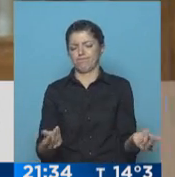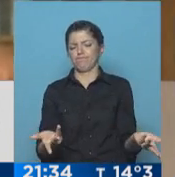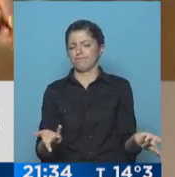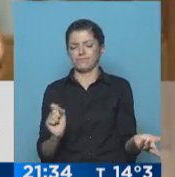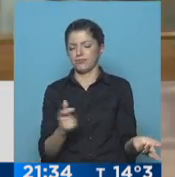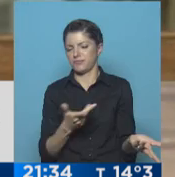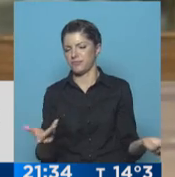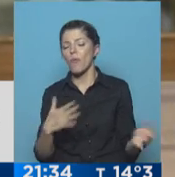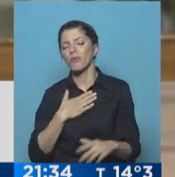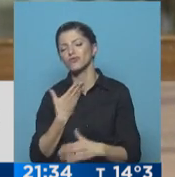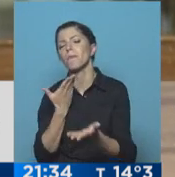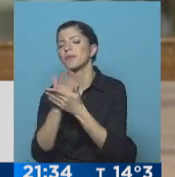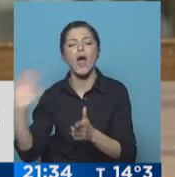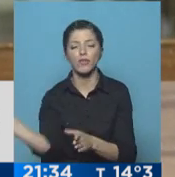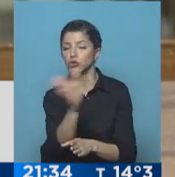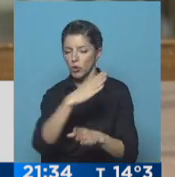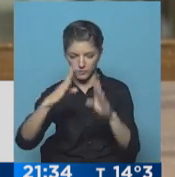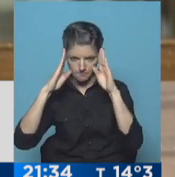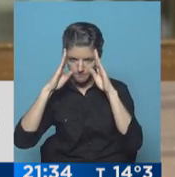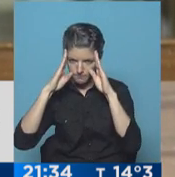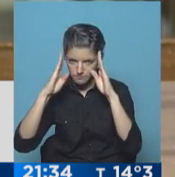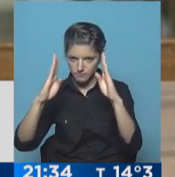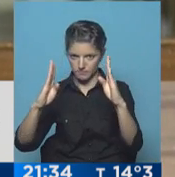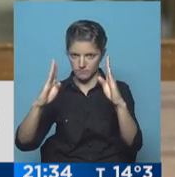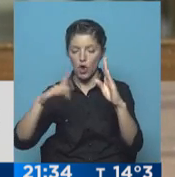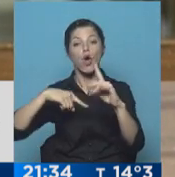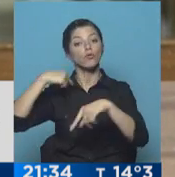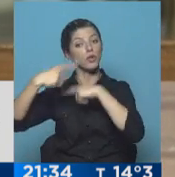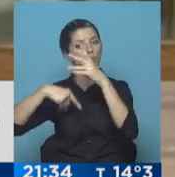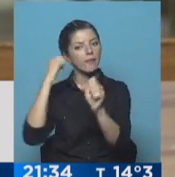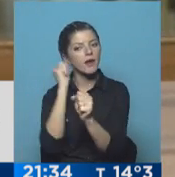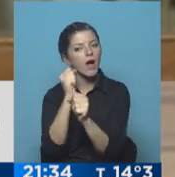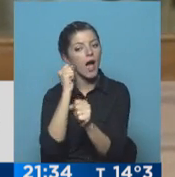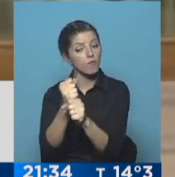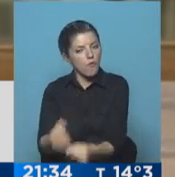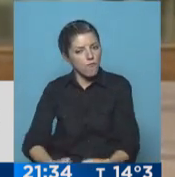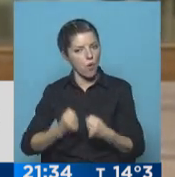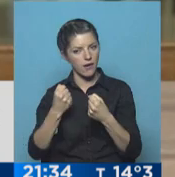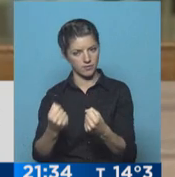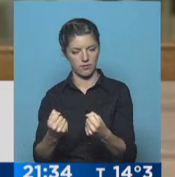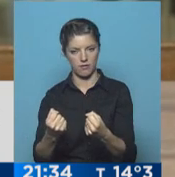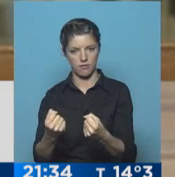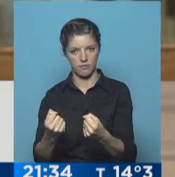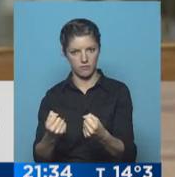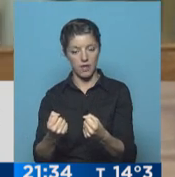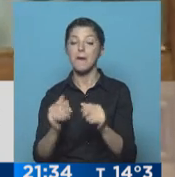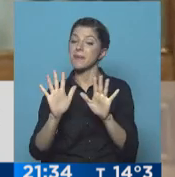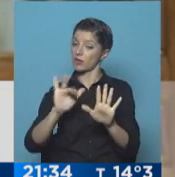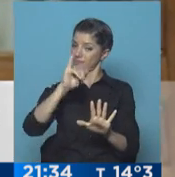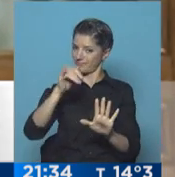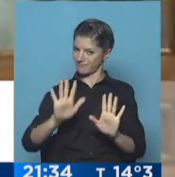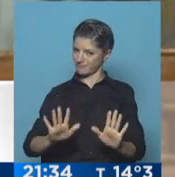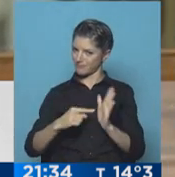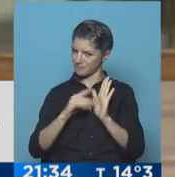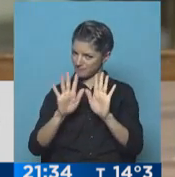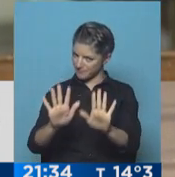todos que estemos muy atentos, que sigamos trabajando con mucha fuerza. Eso sí,